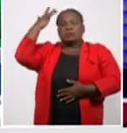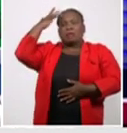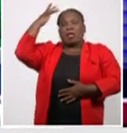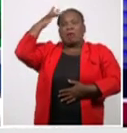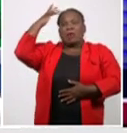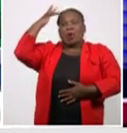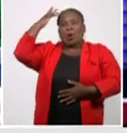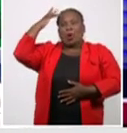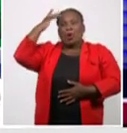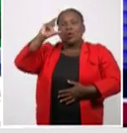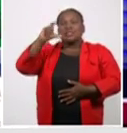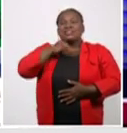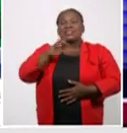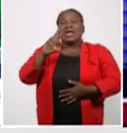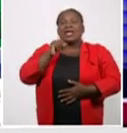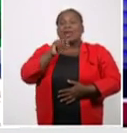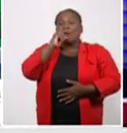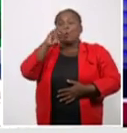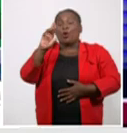puede causar